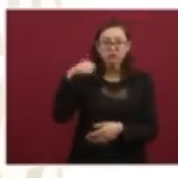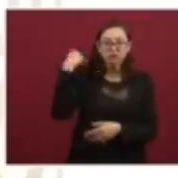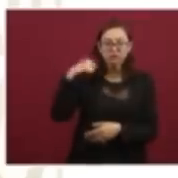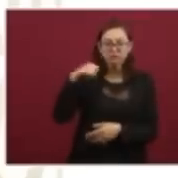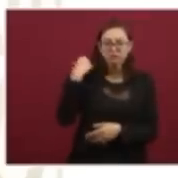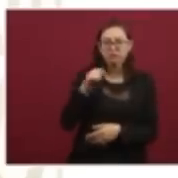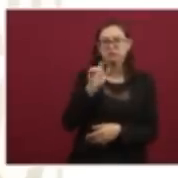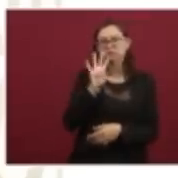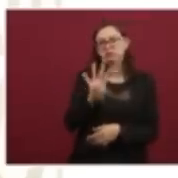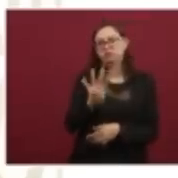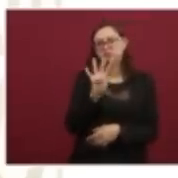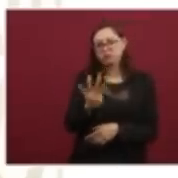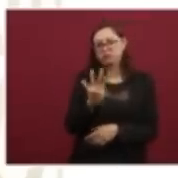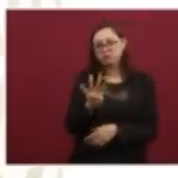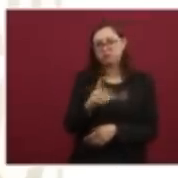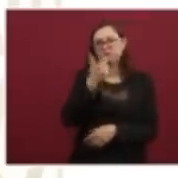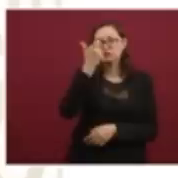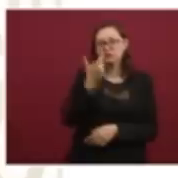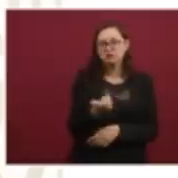público